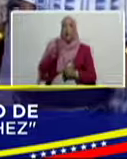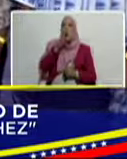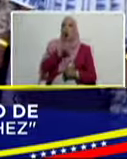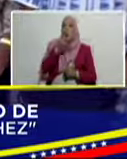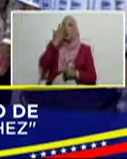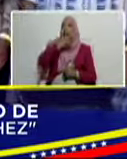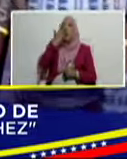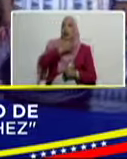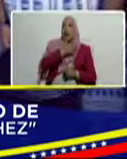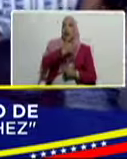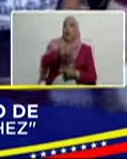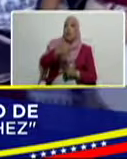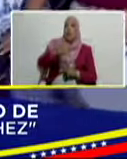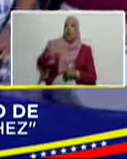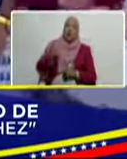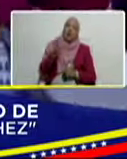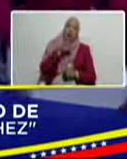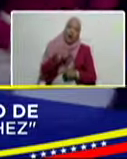Heidi Tobar,